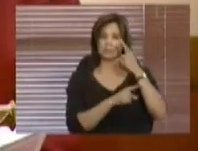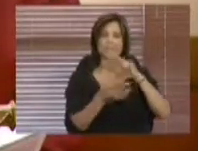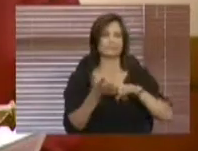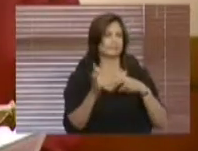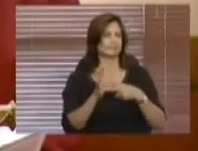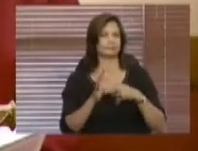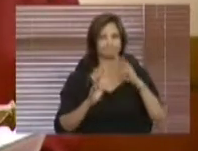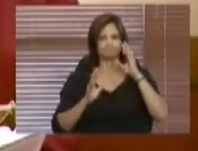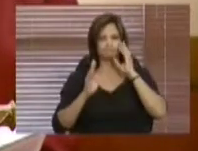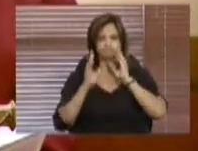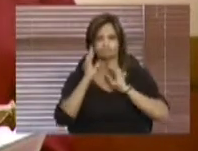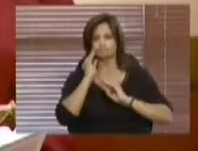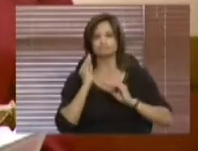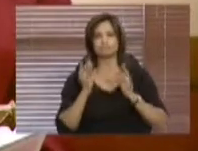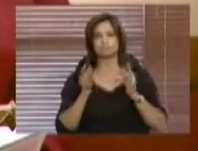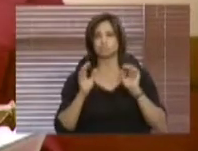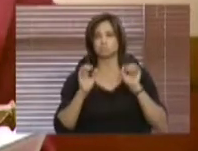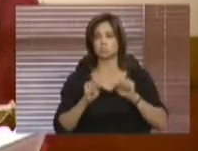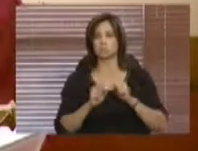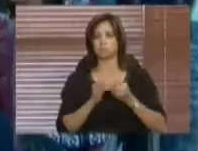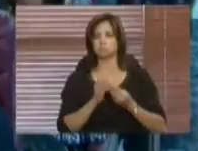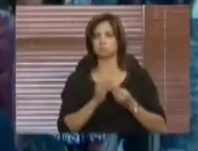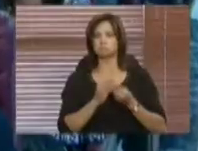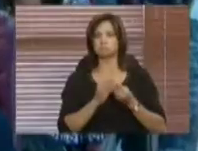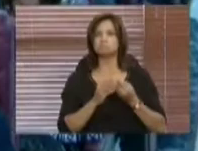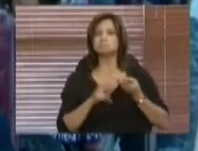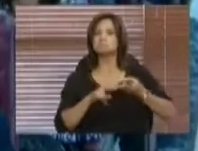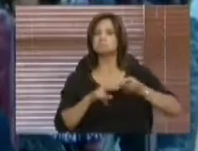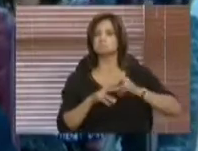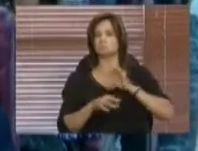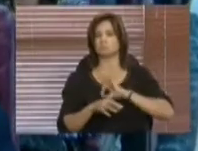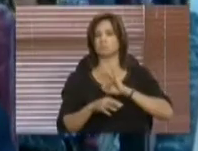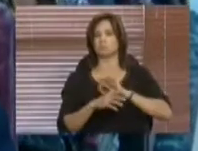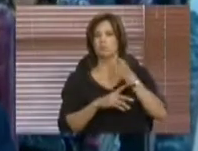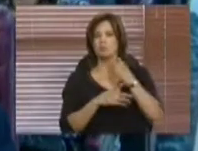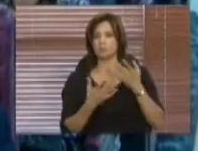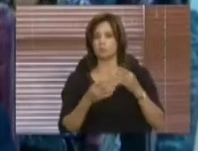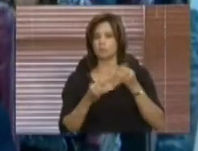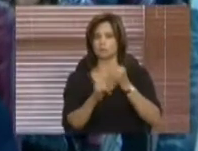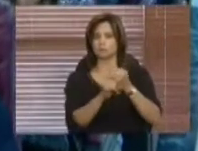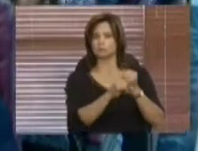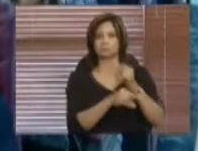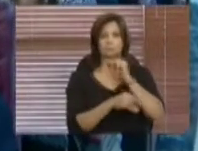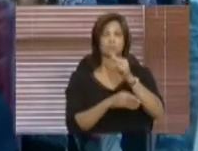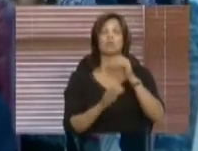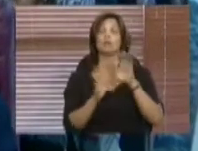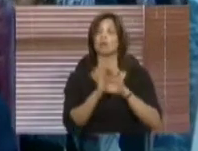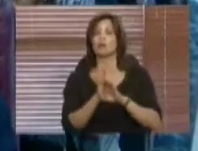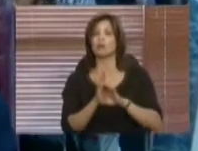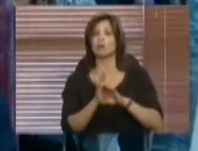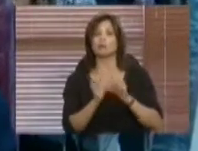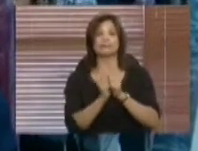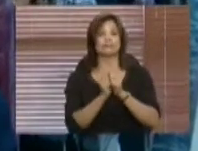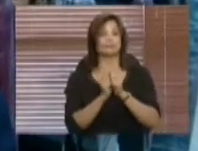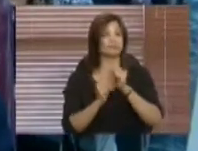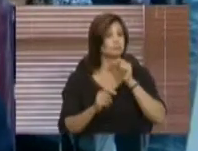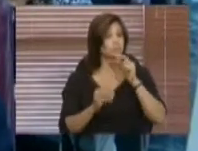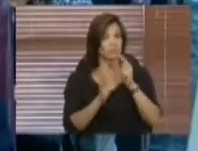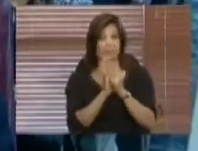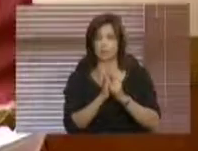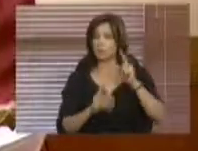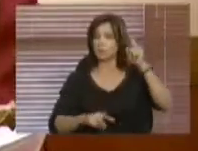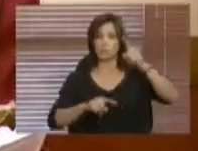una experiencia que puede enriquecer la jurisprudencia. Por ello, ni la Constitución ni la ley pueden